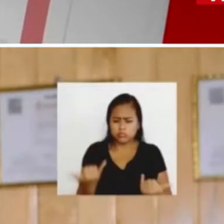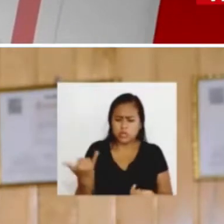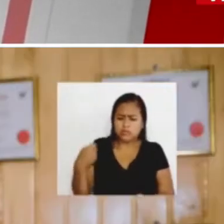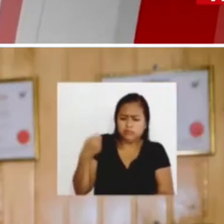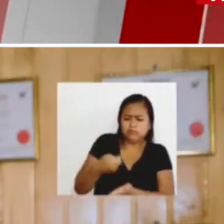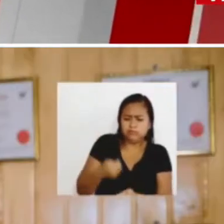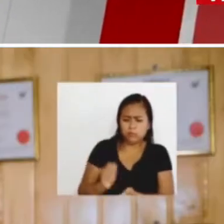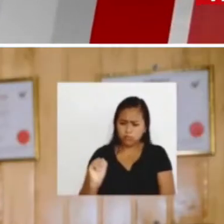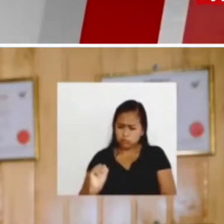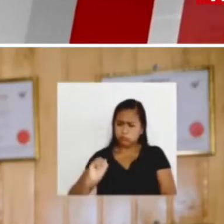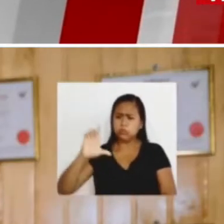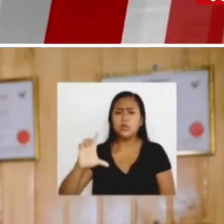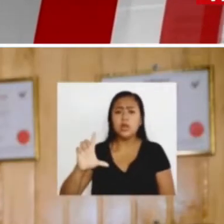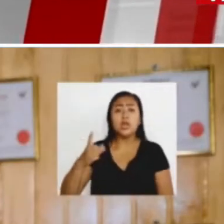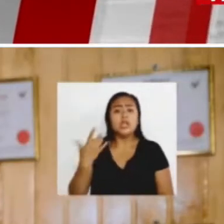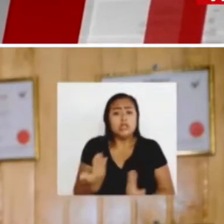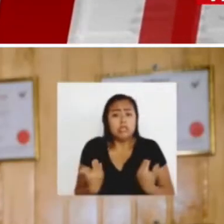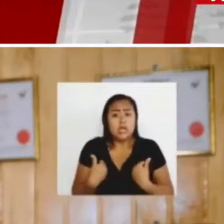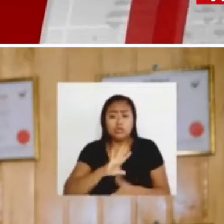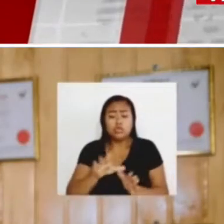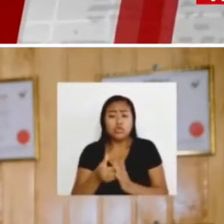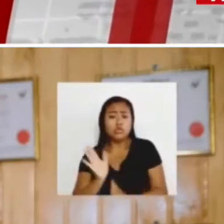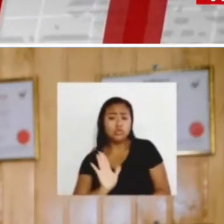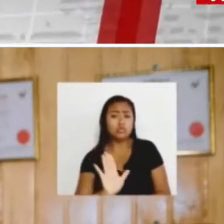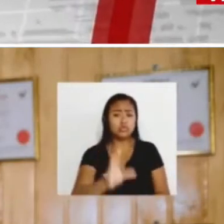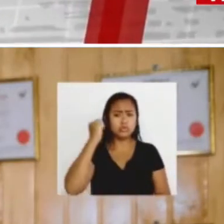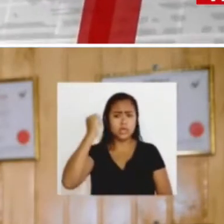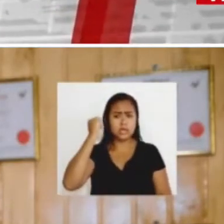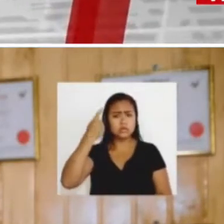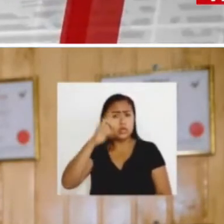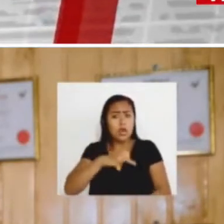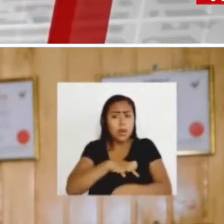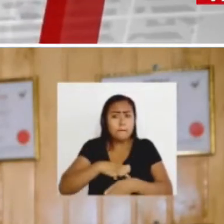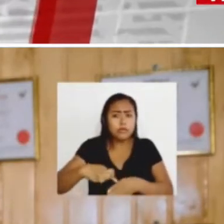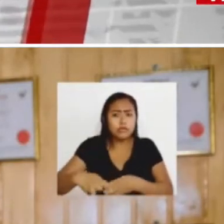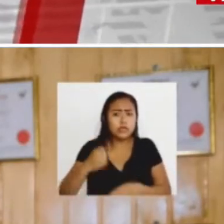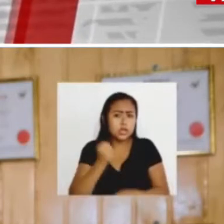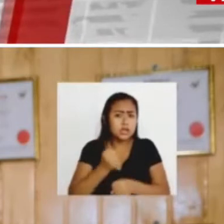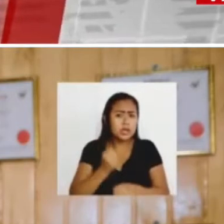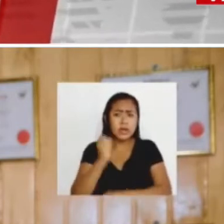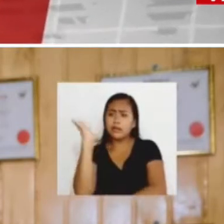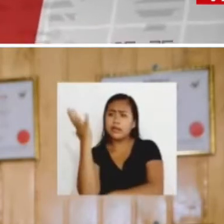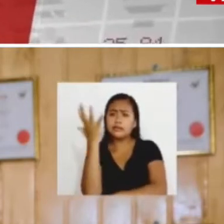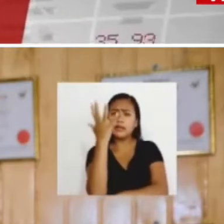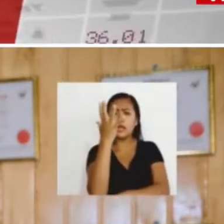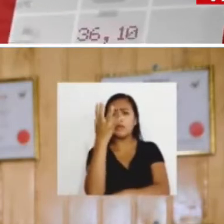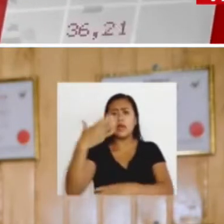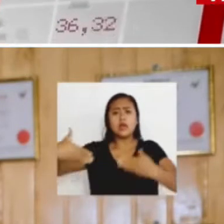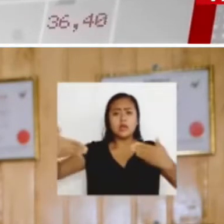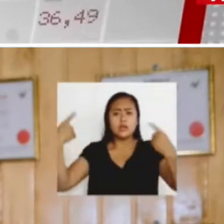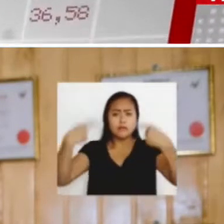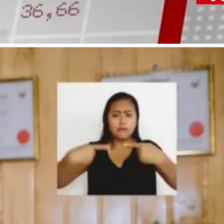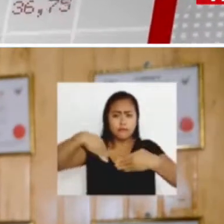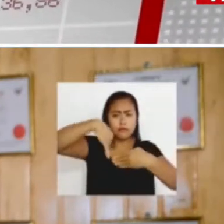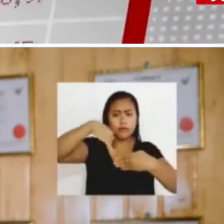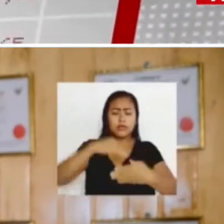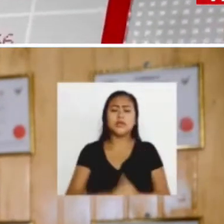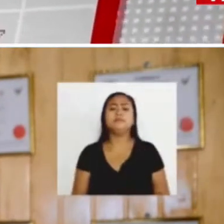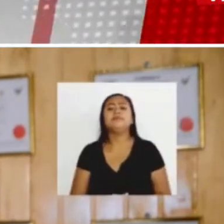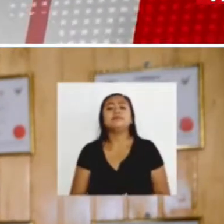un gobierno con rostro humano, ¿ya? Con rostro humano. Y esto significa de que nos vamos a